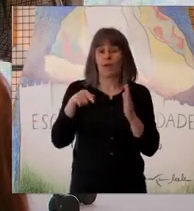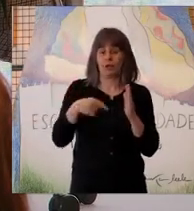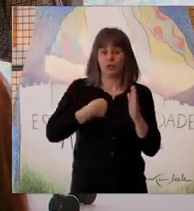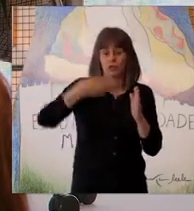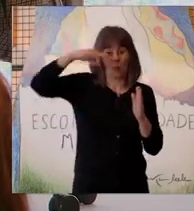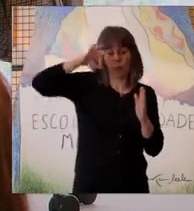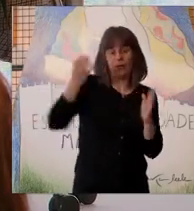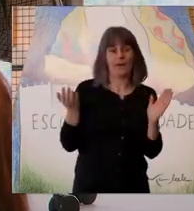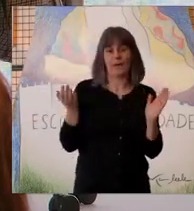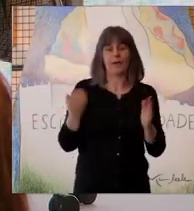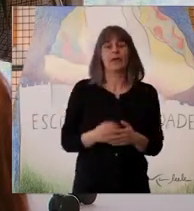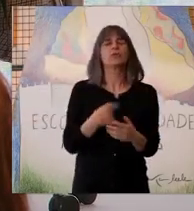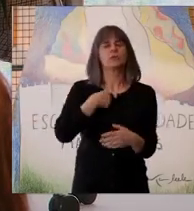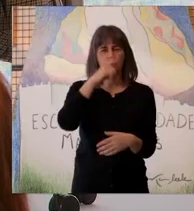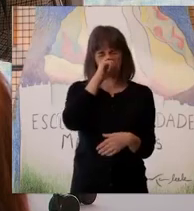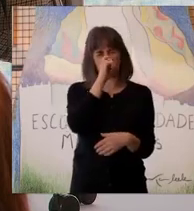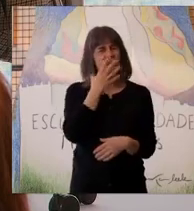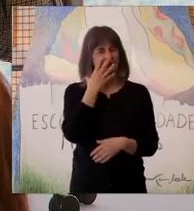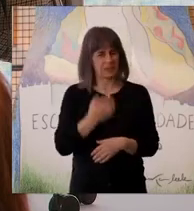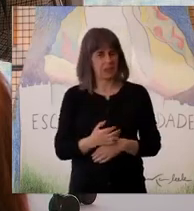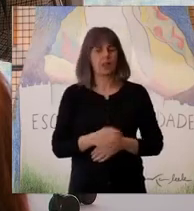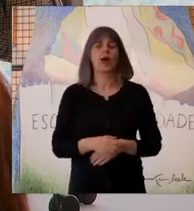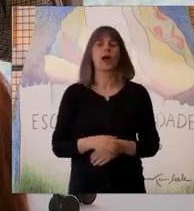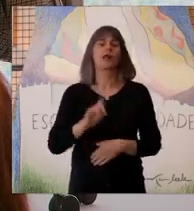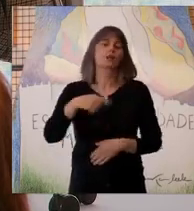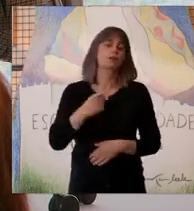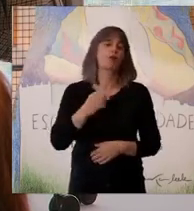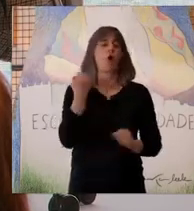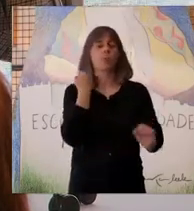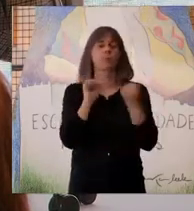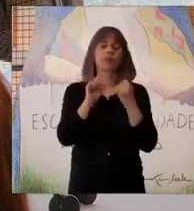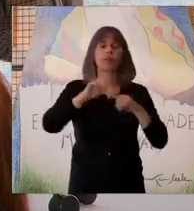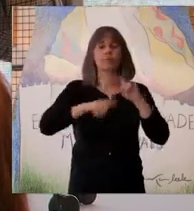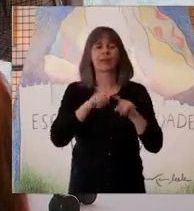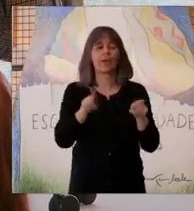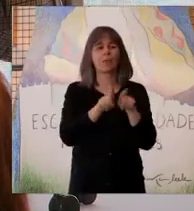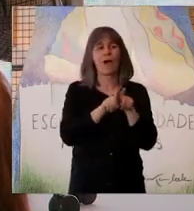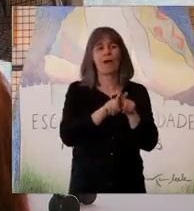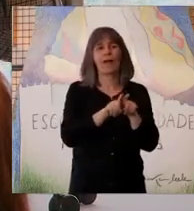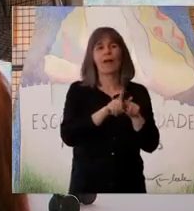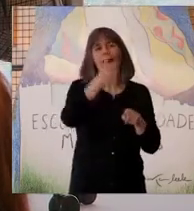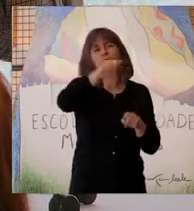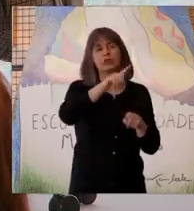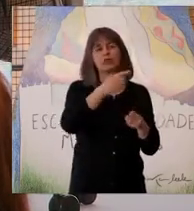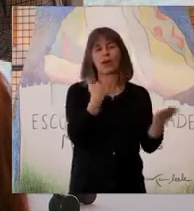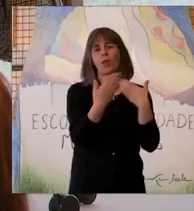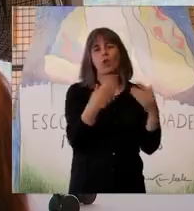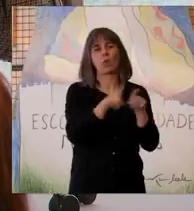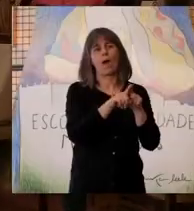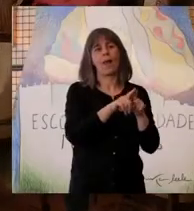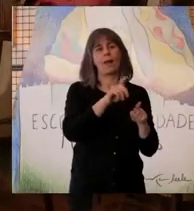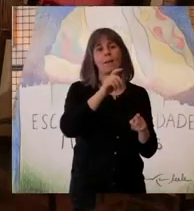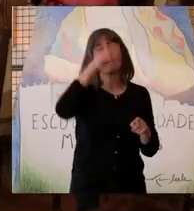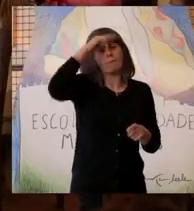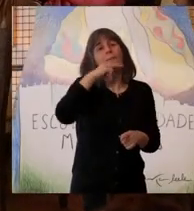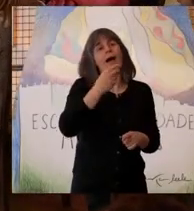y luego recuerdo comportamientos Pues de todo desde el paternalismo más absoluto por ahí la mujer de los de los directores